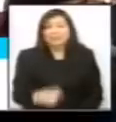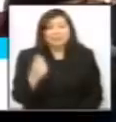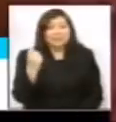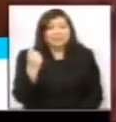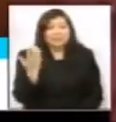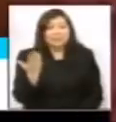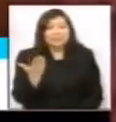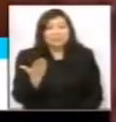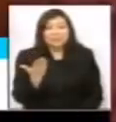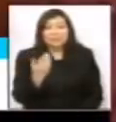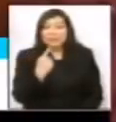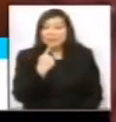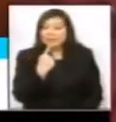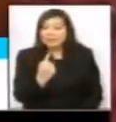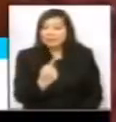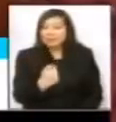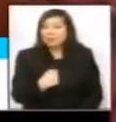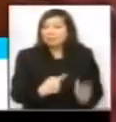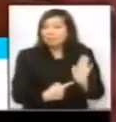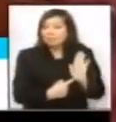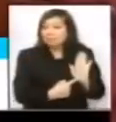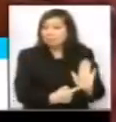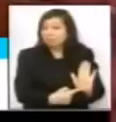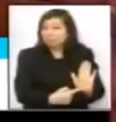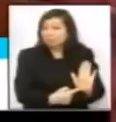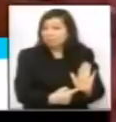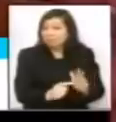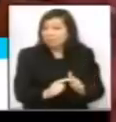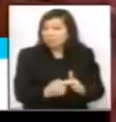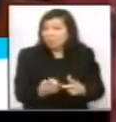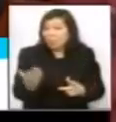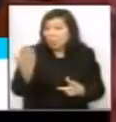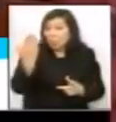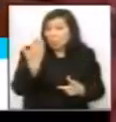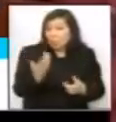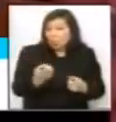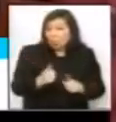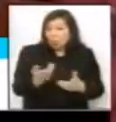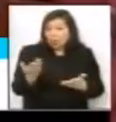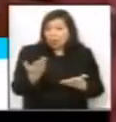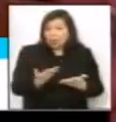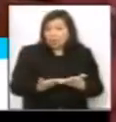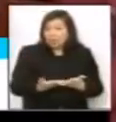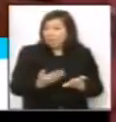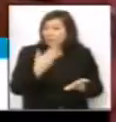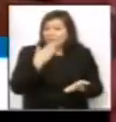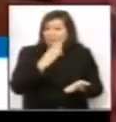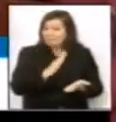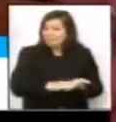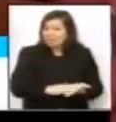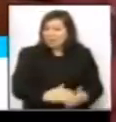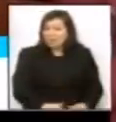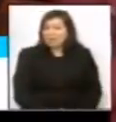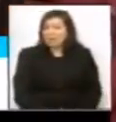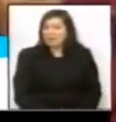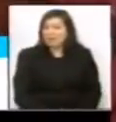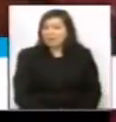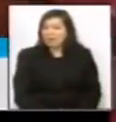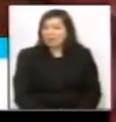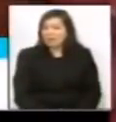que ahí se está señalando que yo presento al partido y recién cuando el partido presenta la ROP corre. Eso está mal.